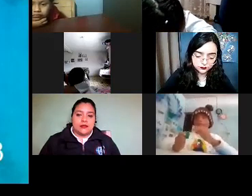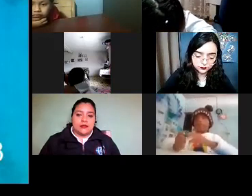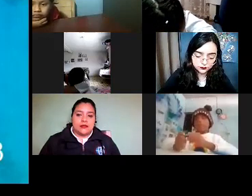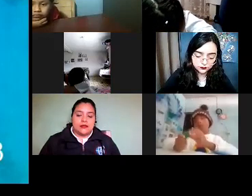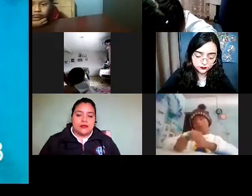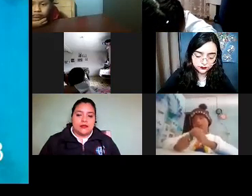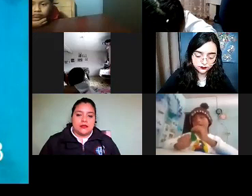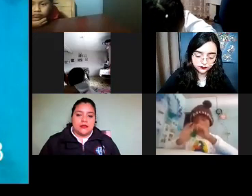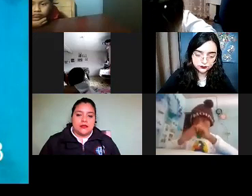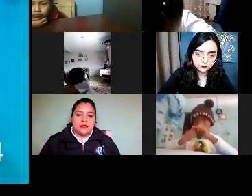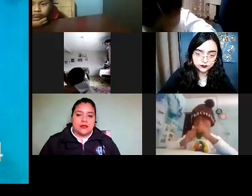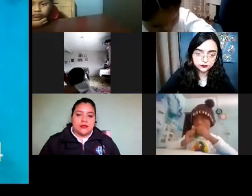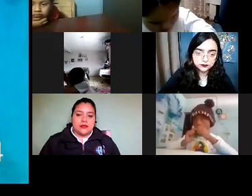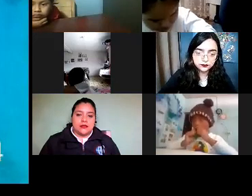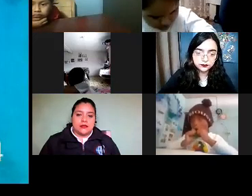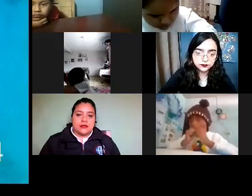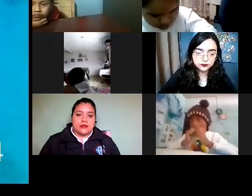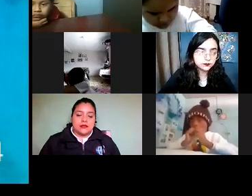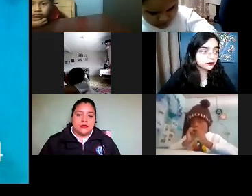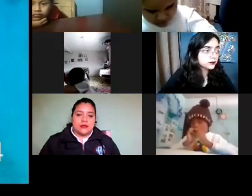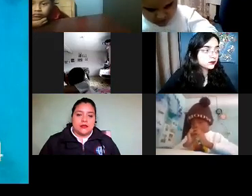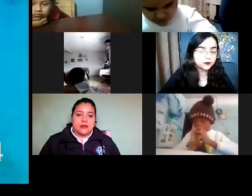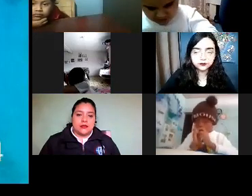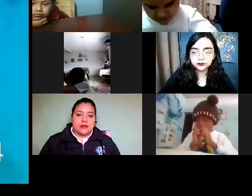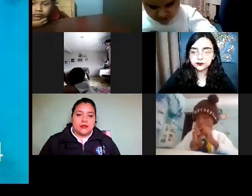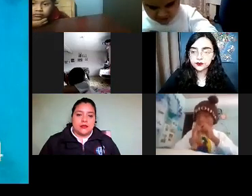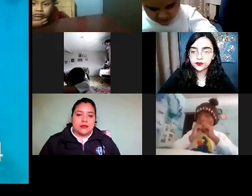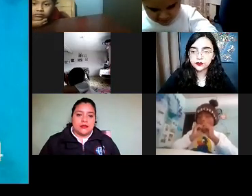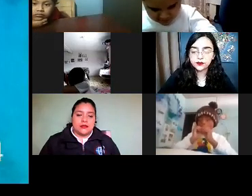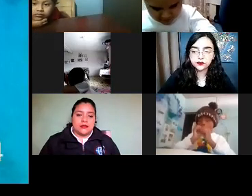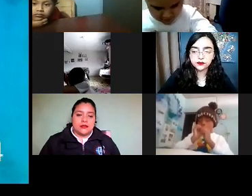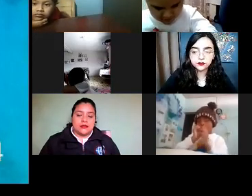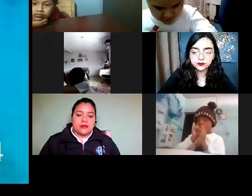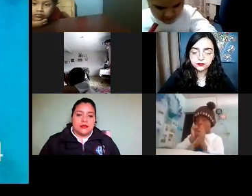y ahí fue un cambio, porque las recibieron.